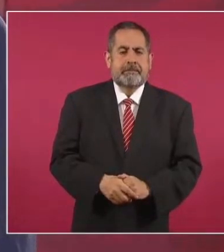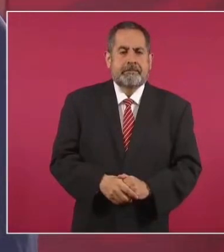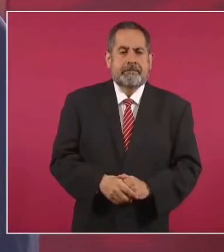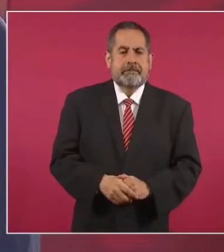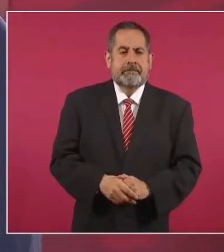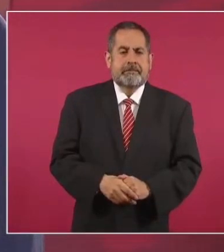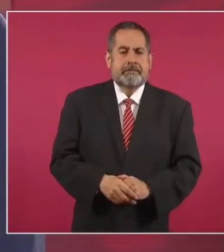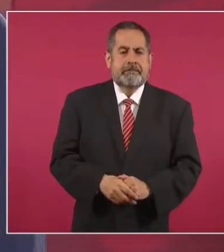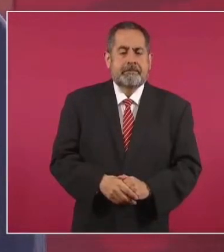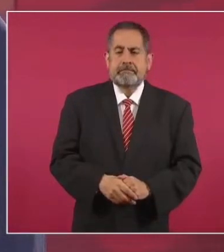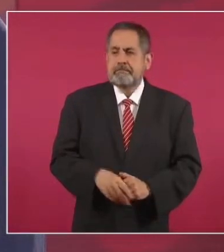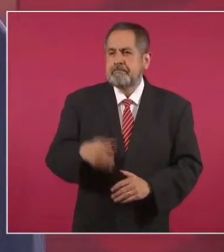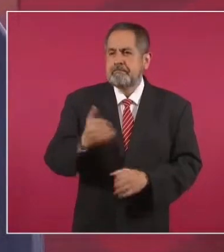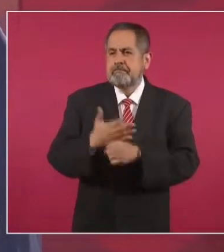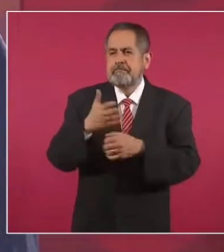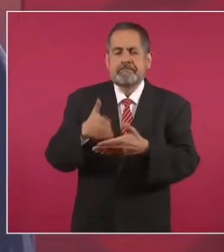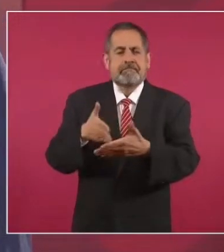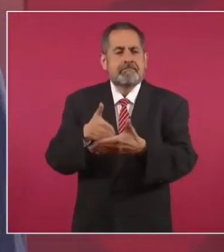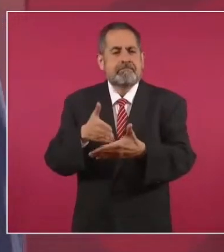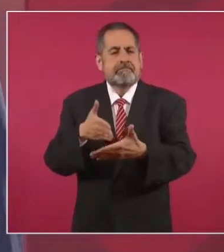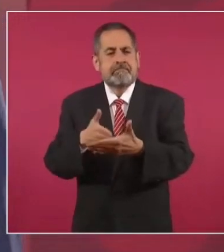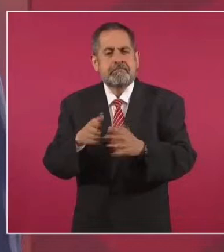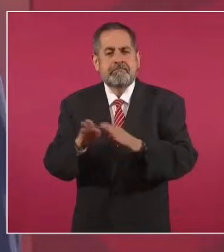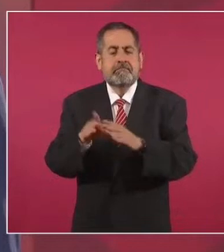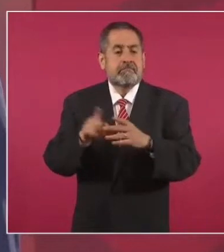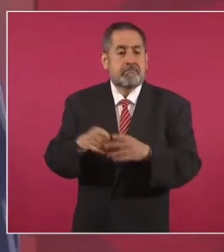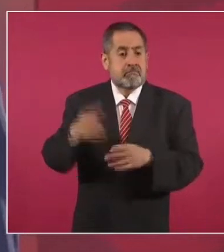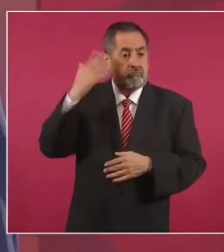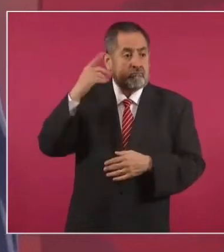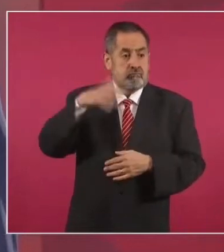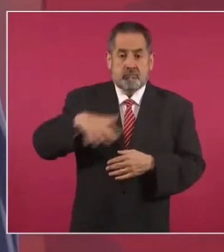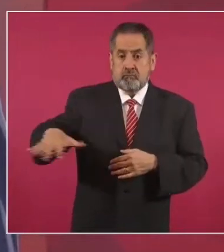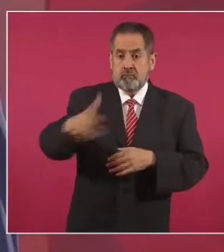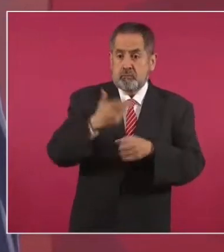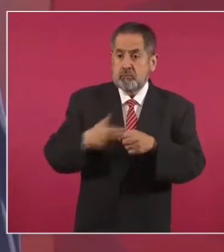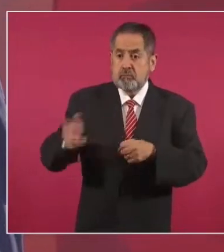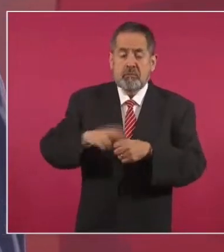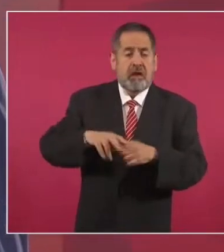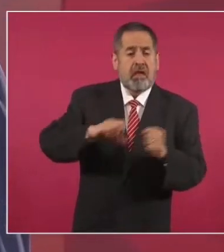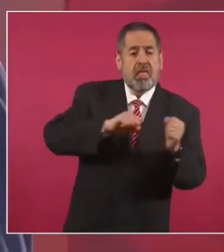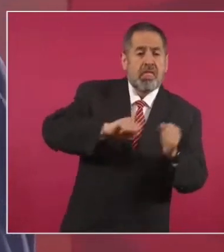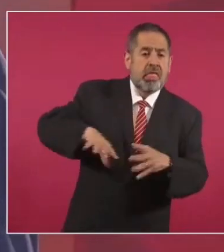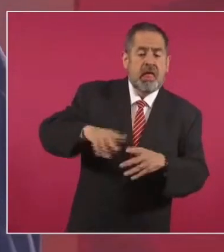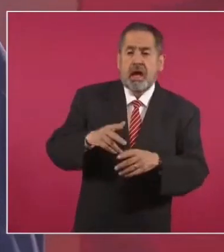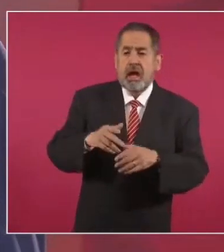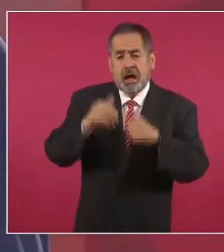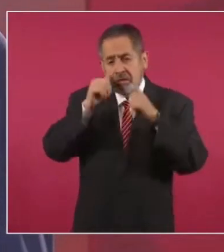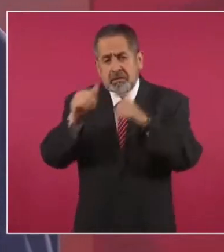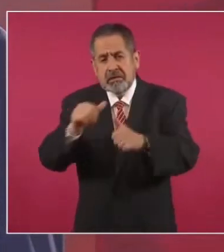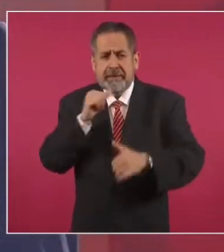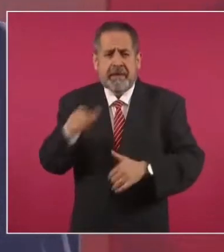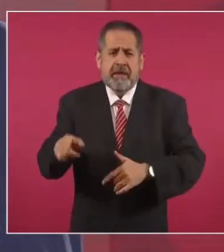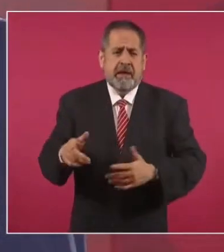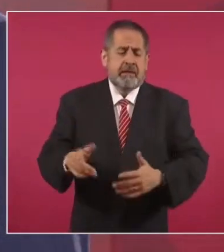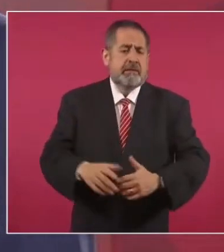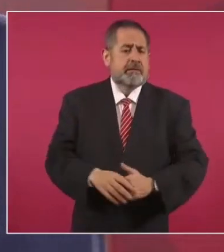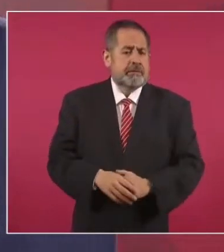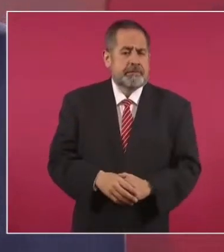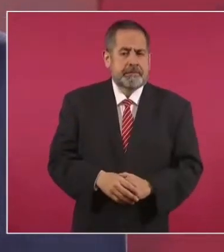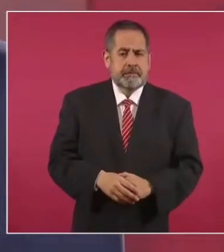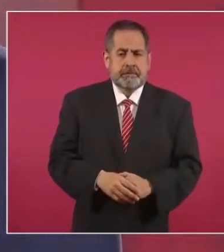porque estaba completamente abandonado el sistema de salud. No les importaba o